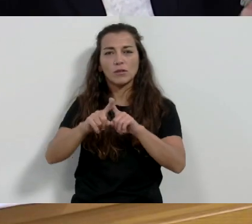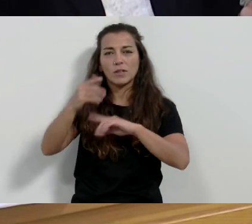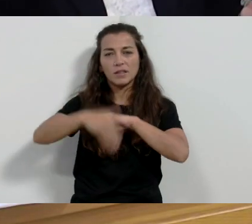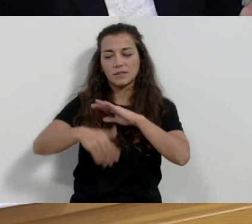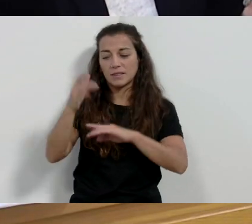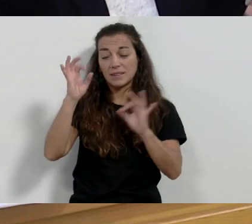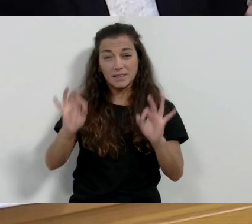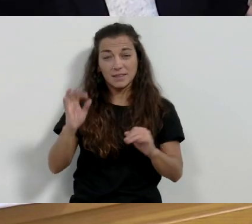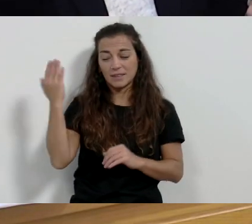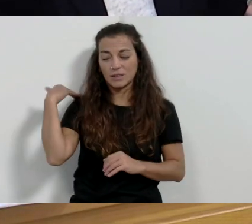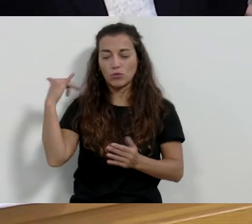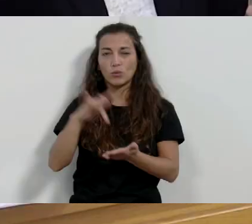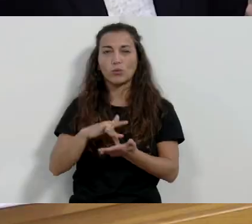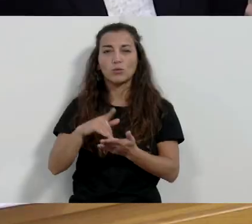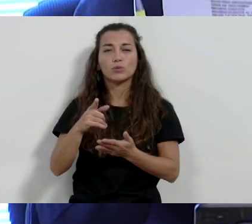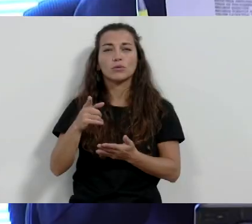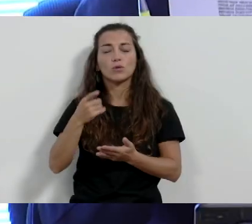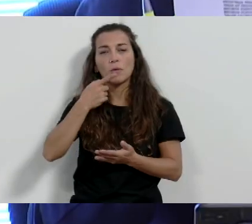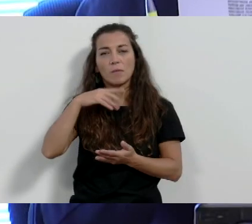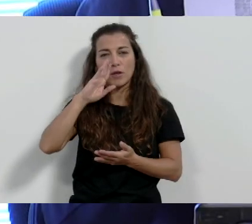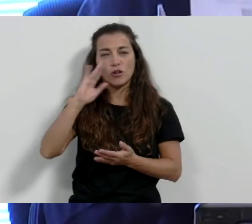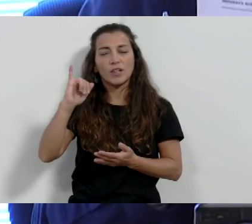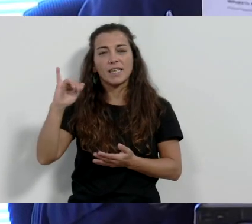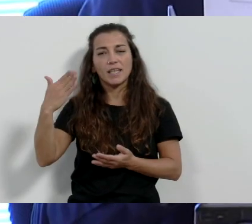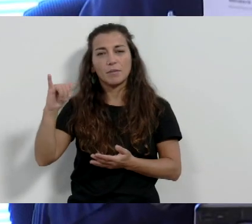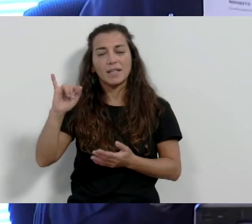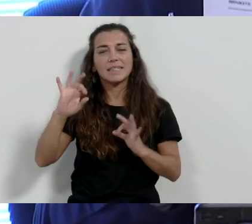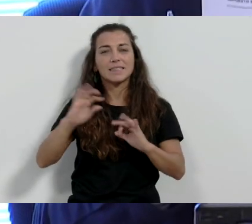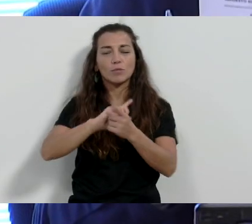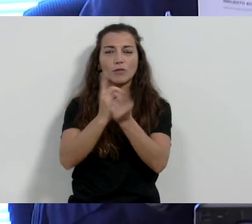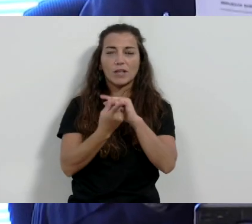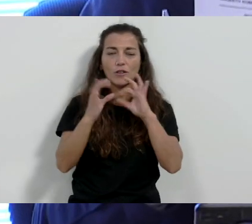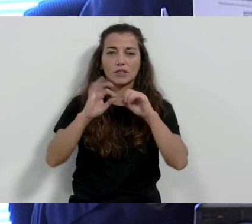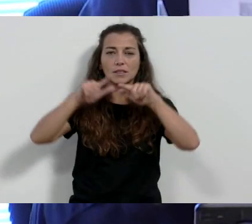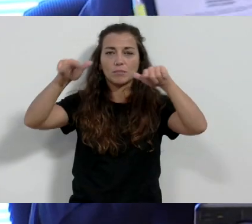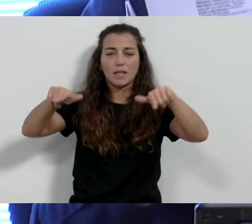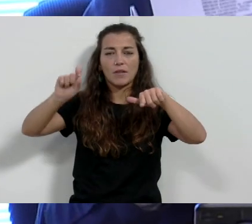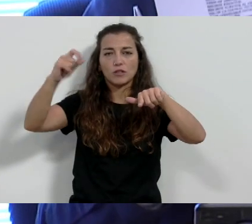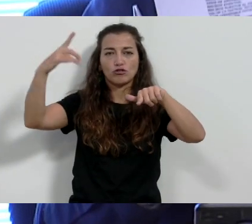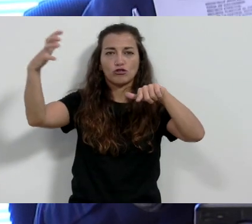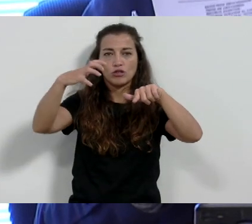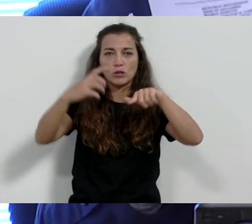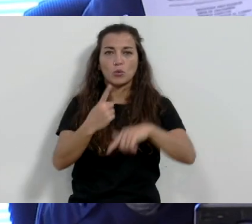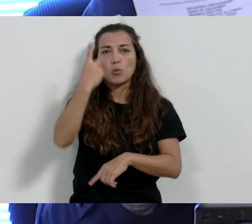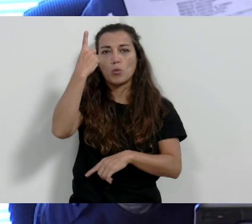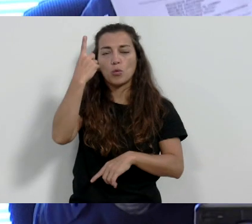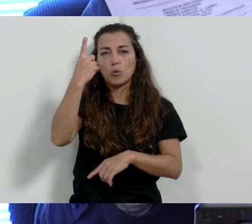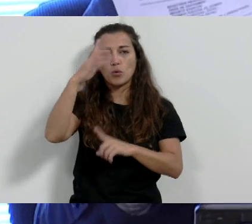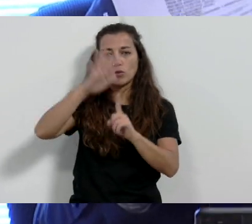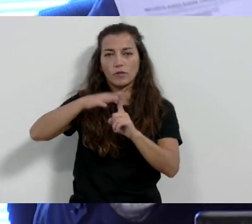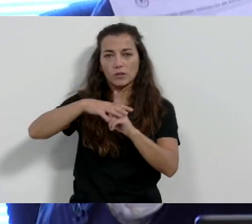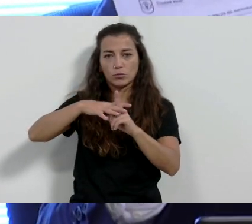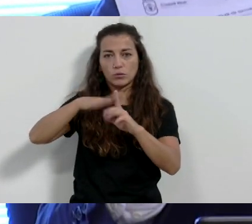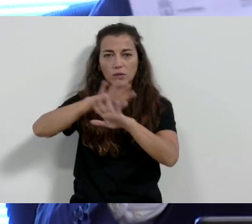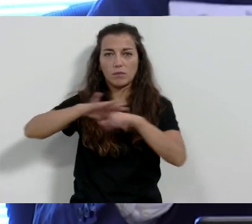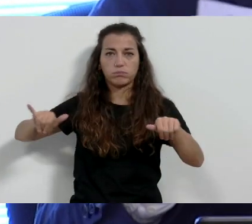aprobó en mayo de este año, lo tengo aquí, bonificación para la instalación de placas solares, solo se ha bonificado un recibo. Por lo tanto, creo que hay que